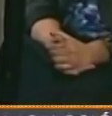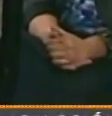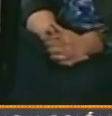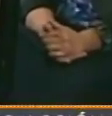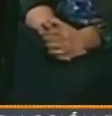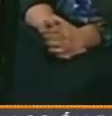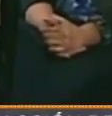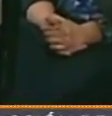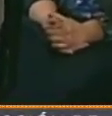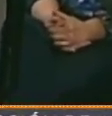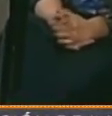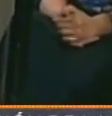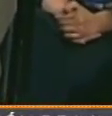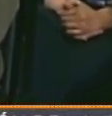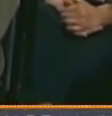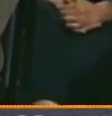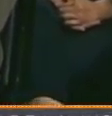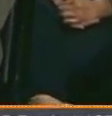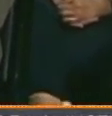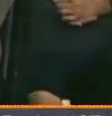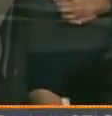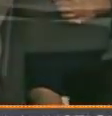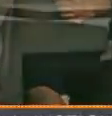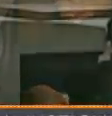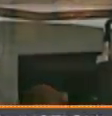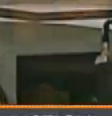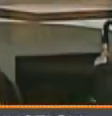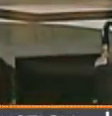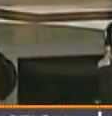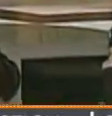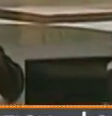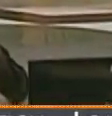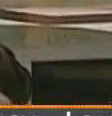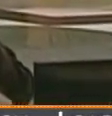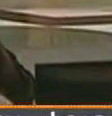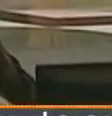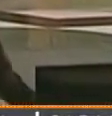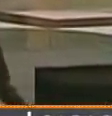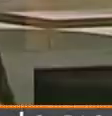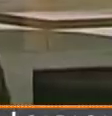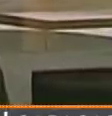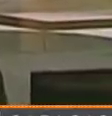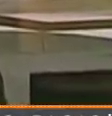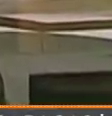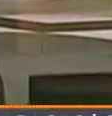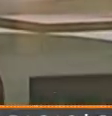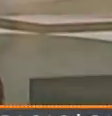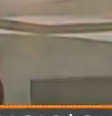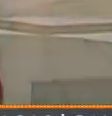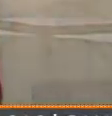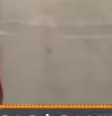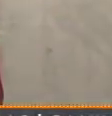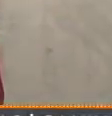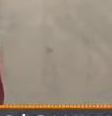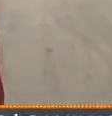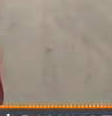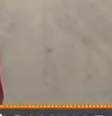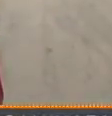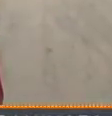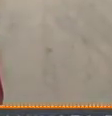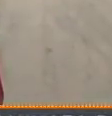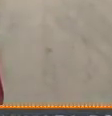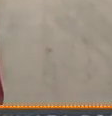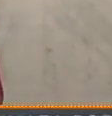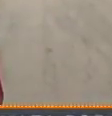Bueno, yo les agradezco todo el esfuerzo que se ha hecho en la intensa campaña electoral de los 25